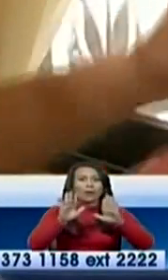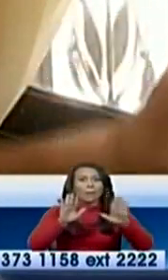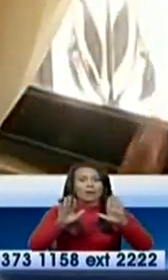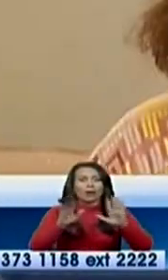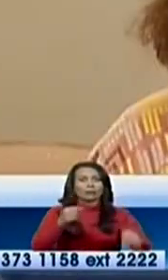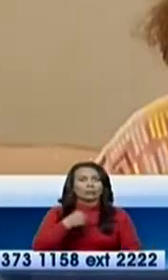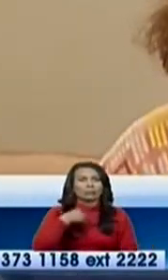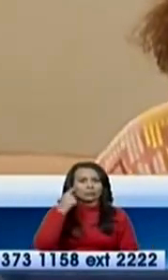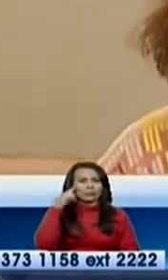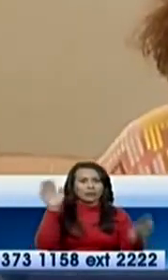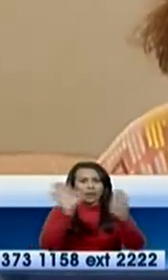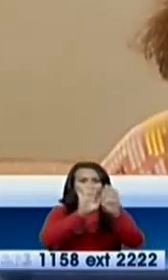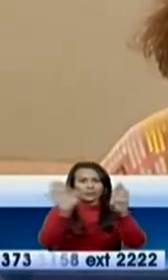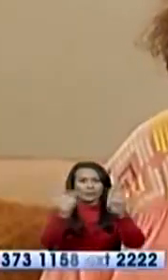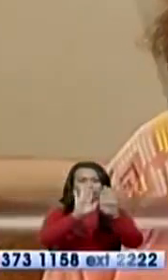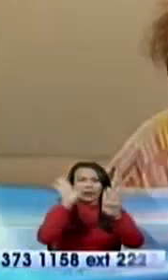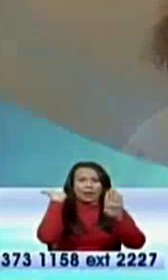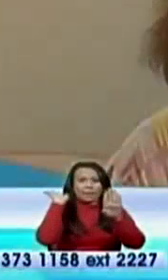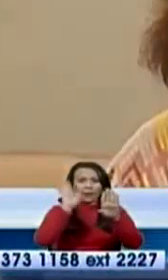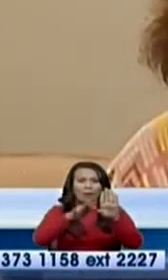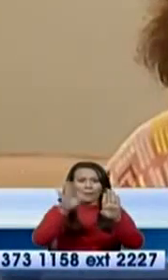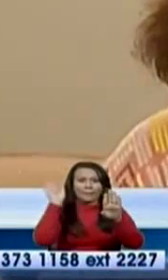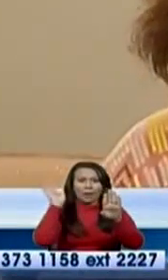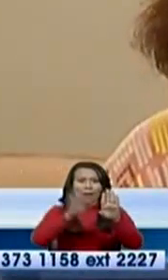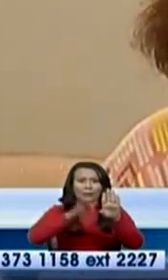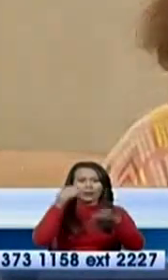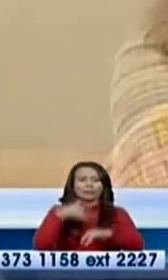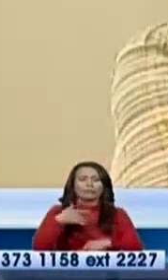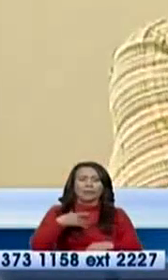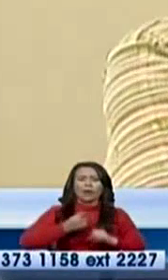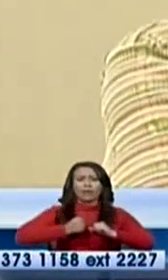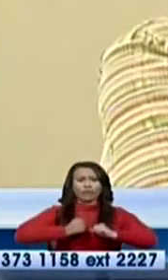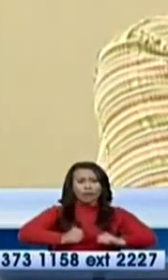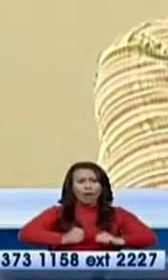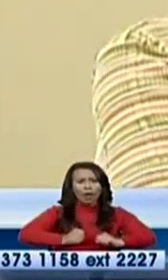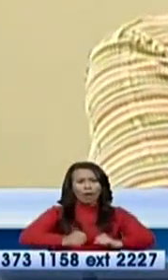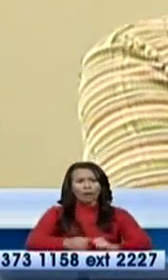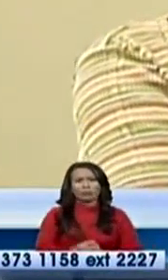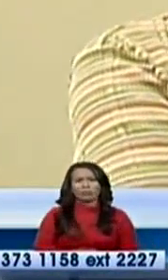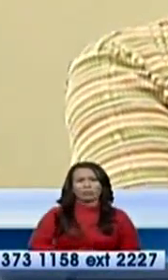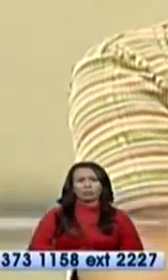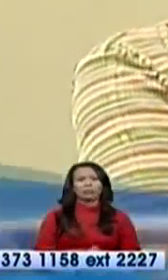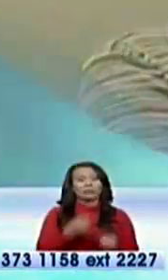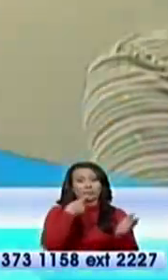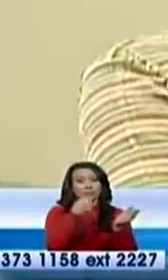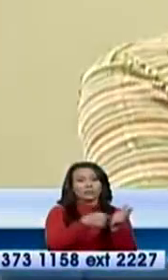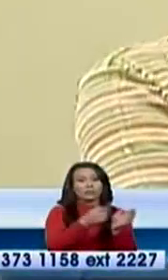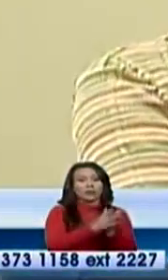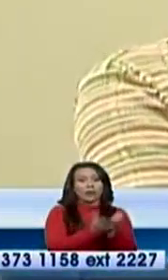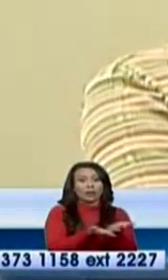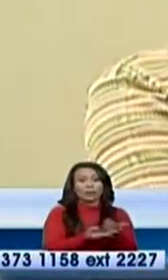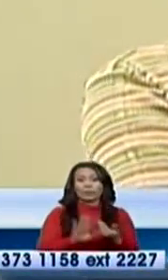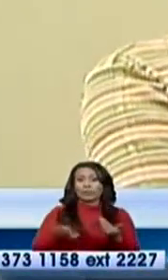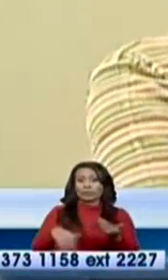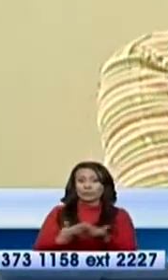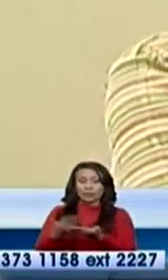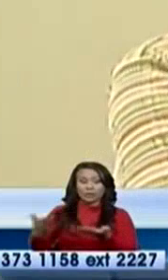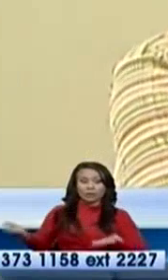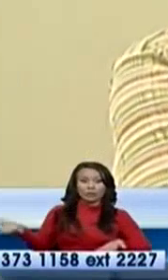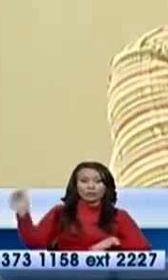se me iba a abrir porque fue demasiado fuerte. Eso está escrito en la Biblia también, que todas estas cosas